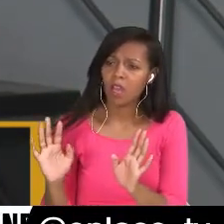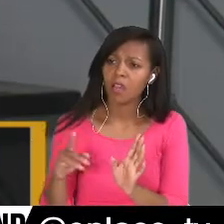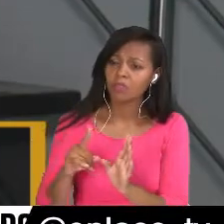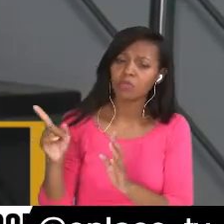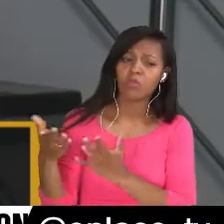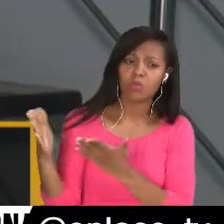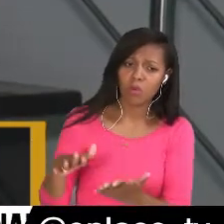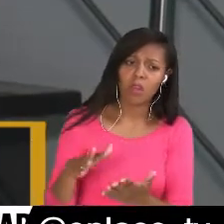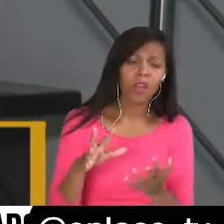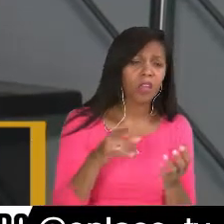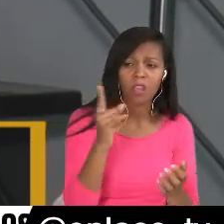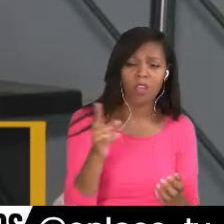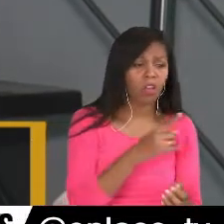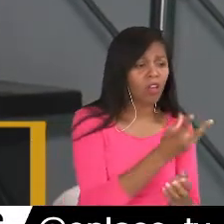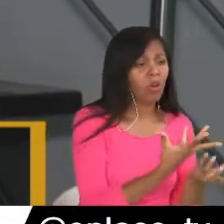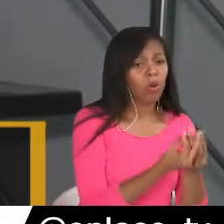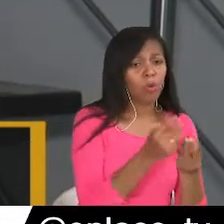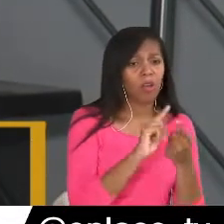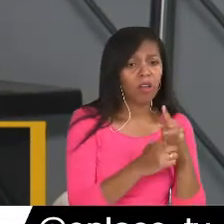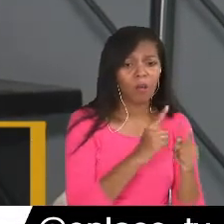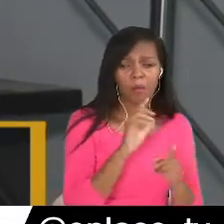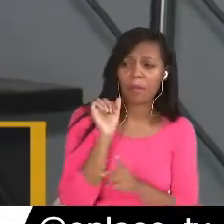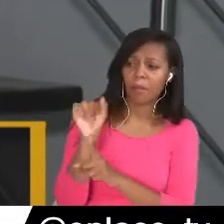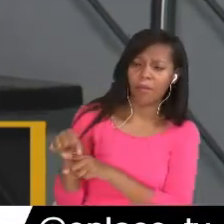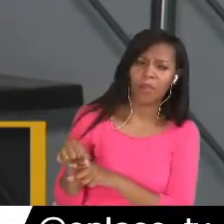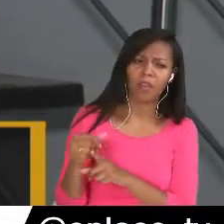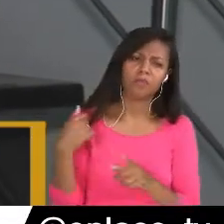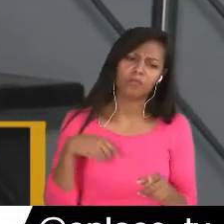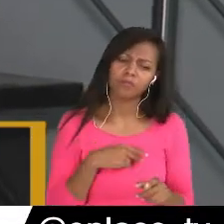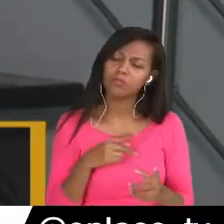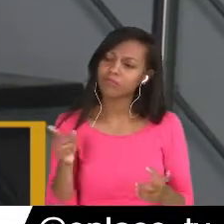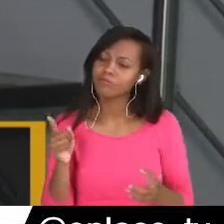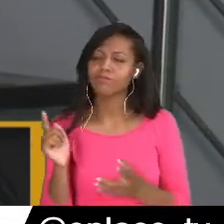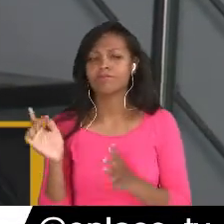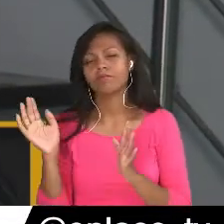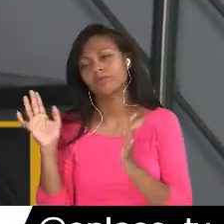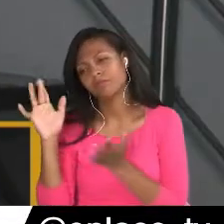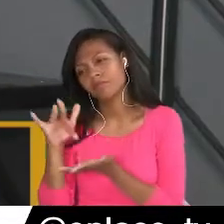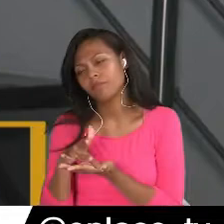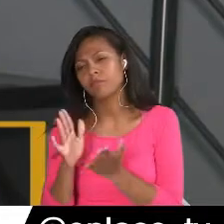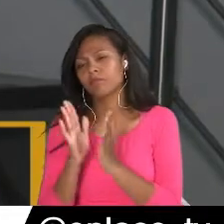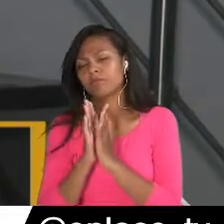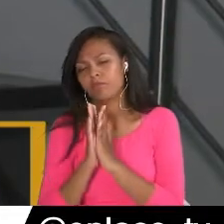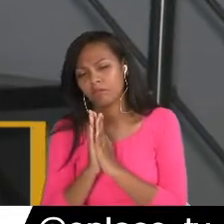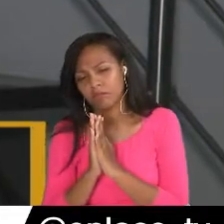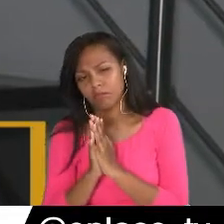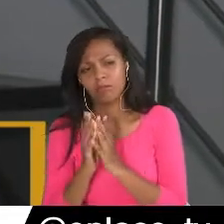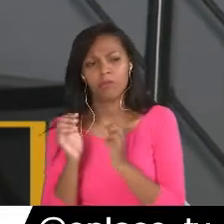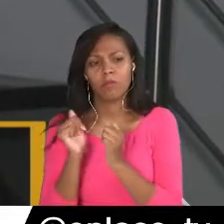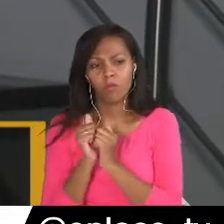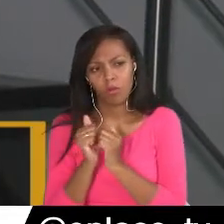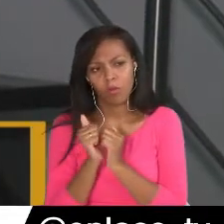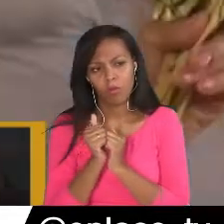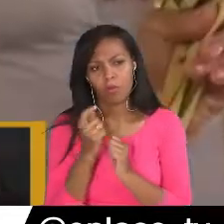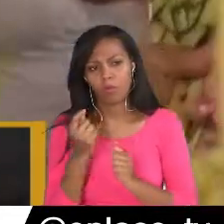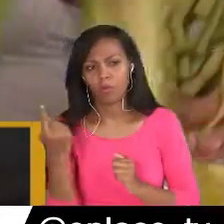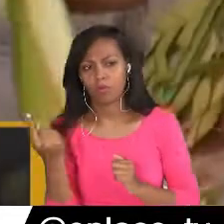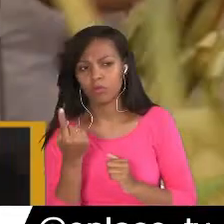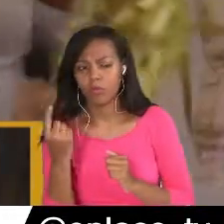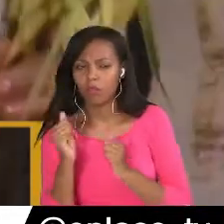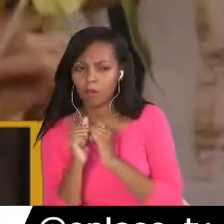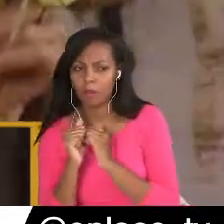reconocimiento y nos acercamos allá ante el monumento que preparamos después de la misa del jueves en la noche y lo acompañamos un ratico allí en su soledad.